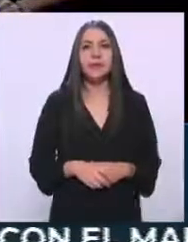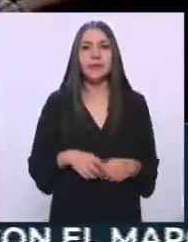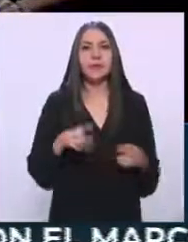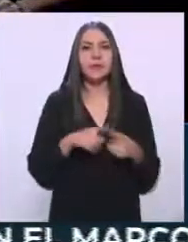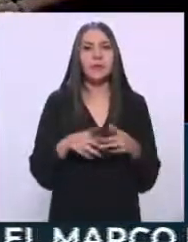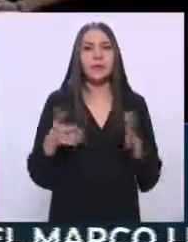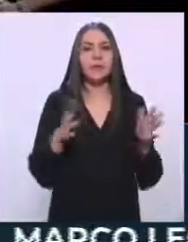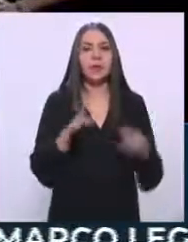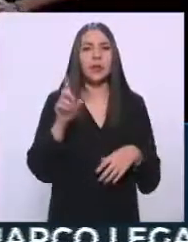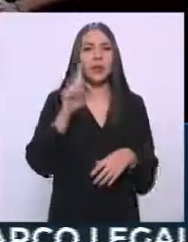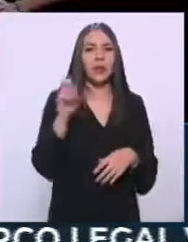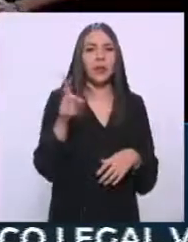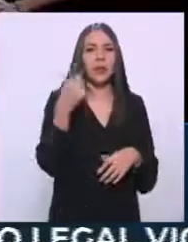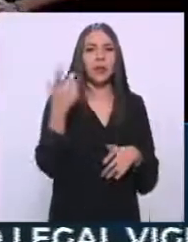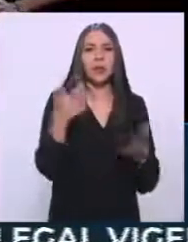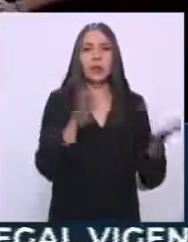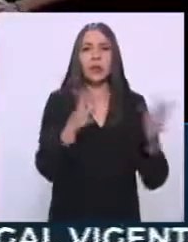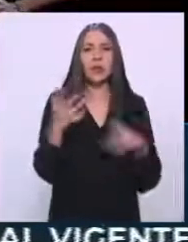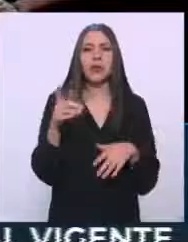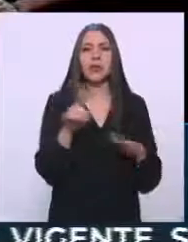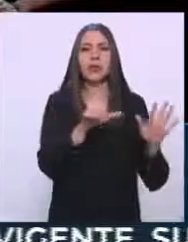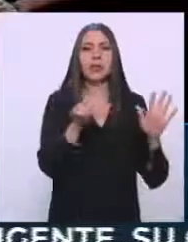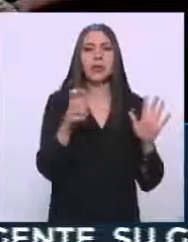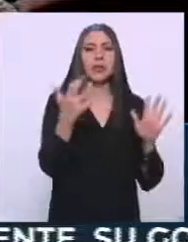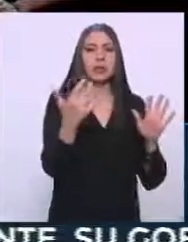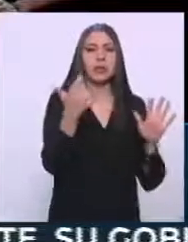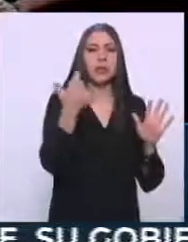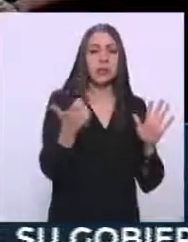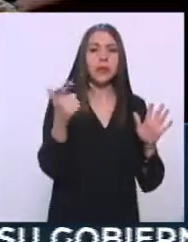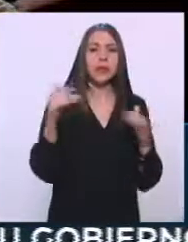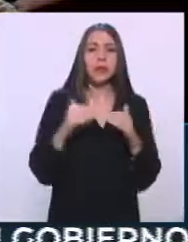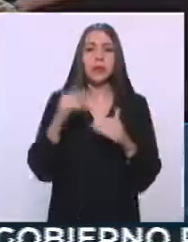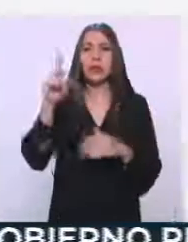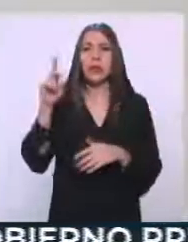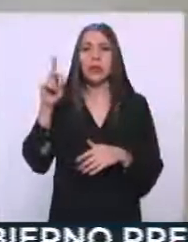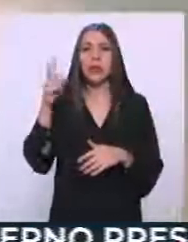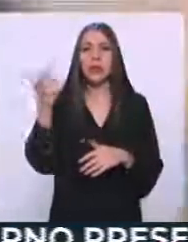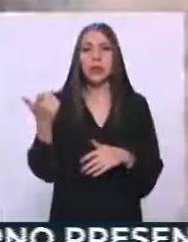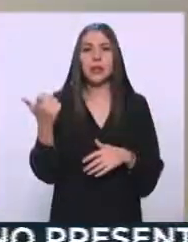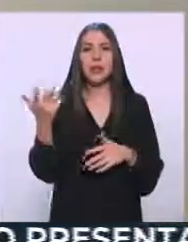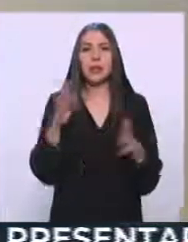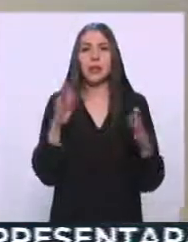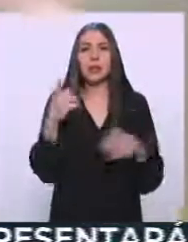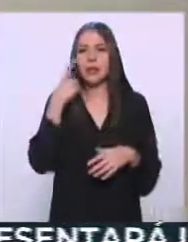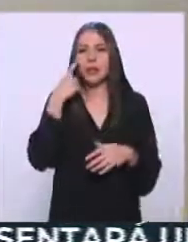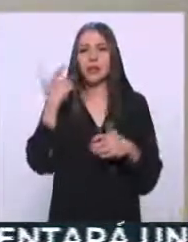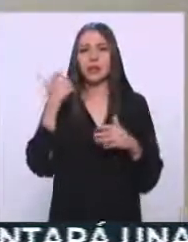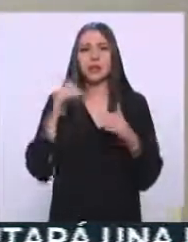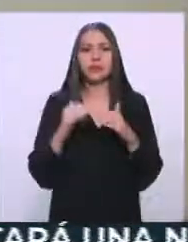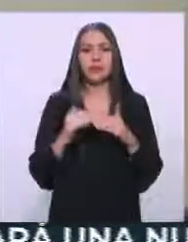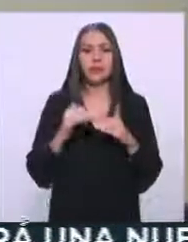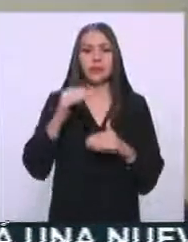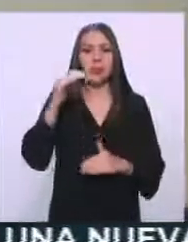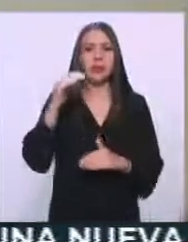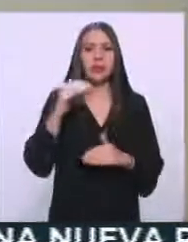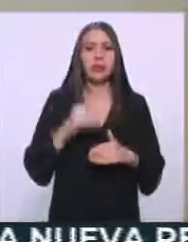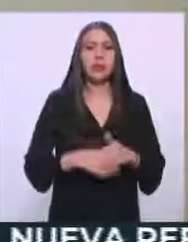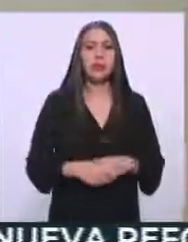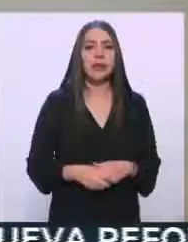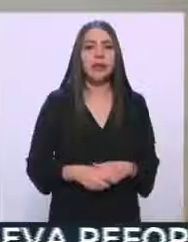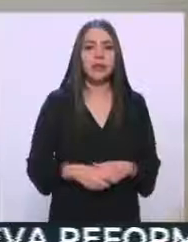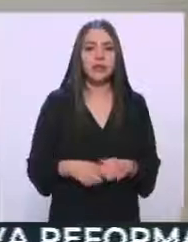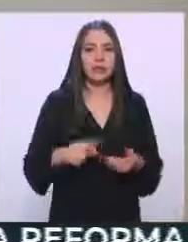está algo así como a 750 pesos, y el alza de 30 pesos en horario punta, que se veía como una cuestión